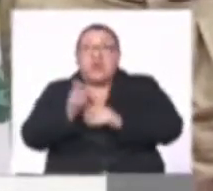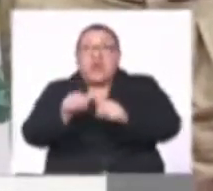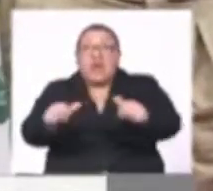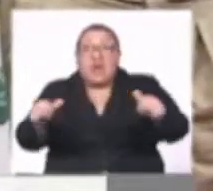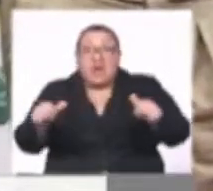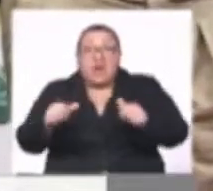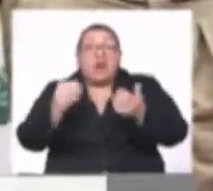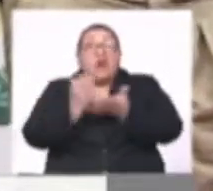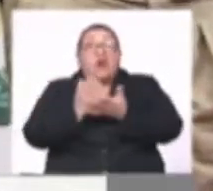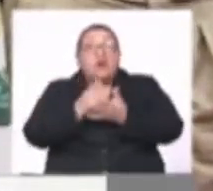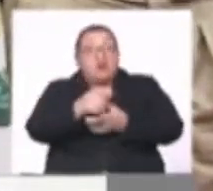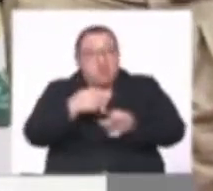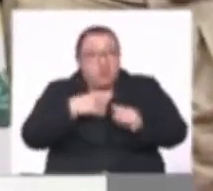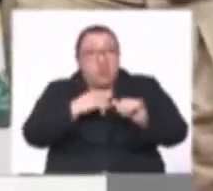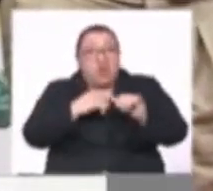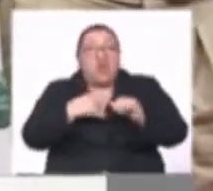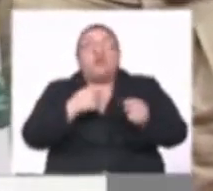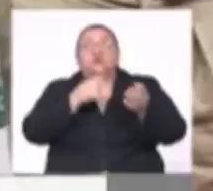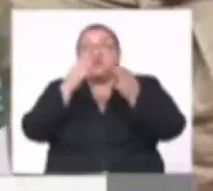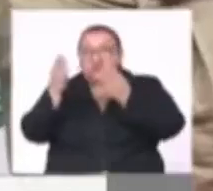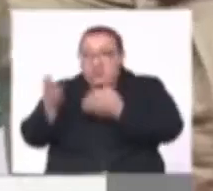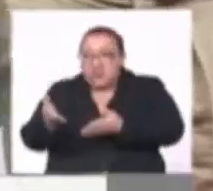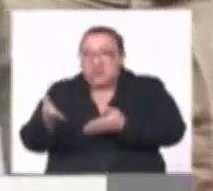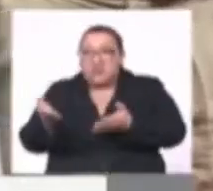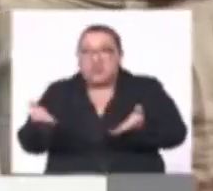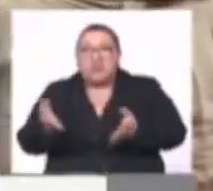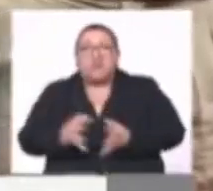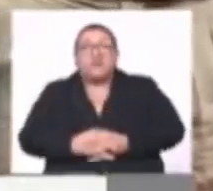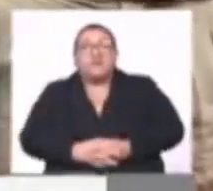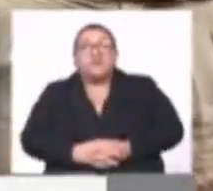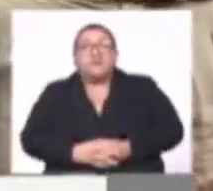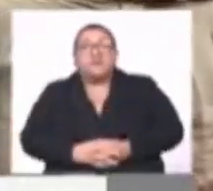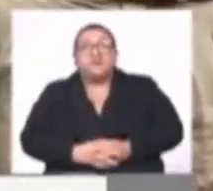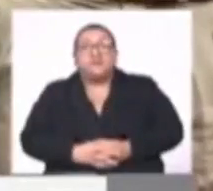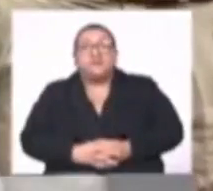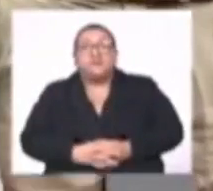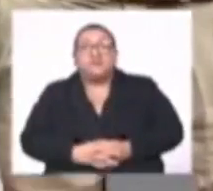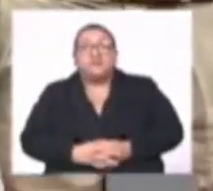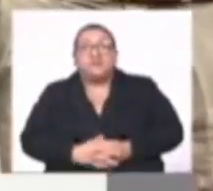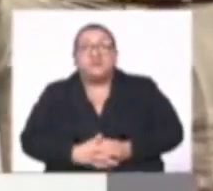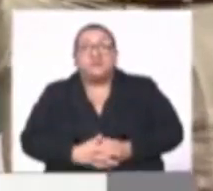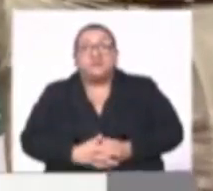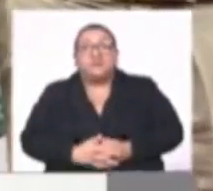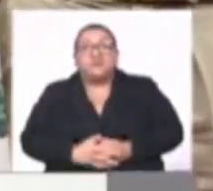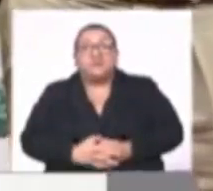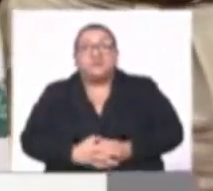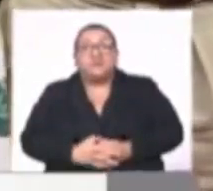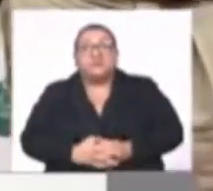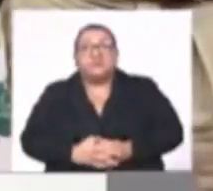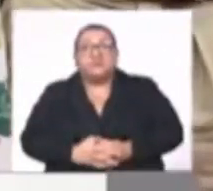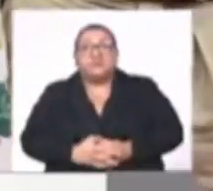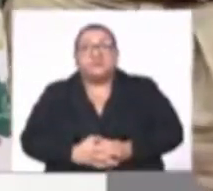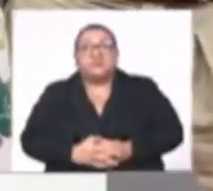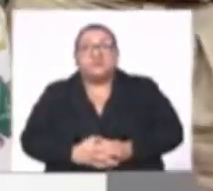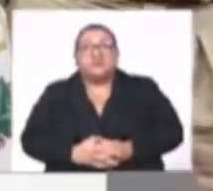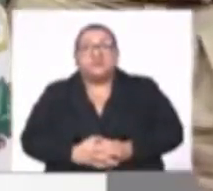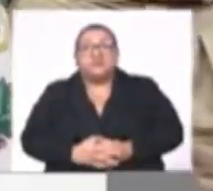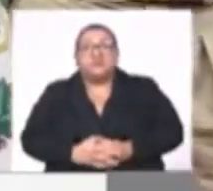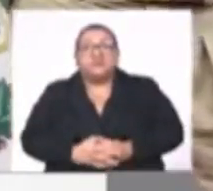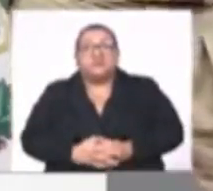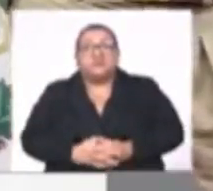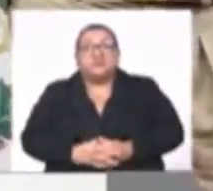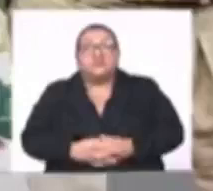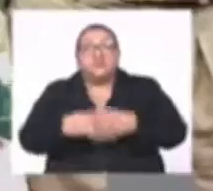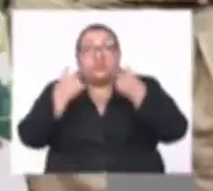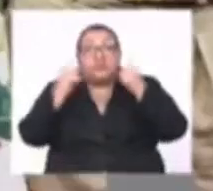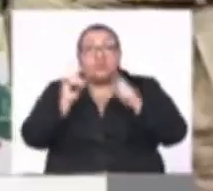de esas aulas ciencianas, ustedes también puedan llegar al Congreso de la República. Seguramente muchos de ustedes podrían hacerlo. La decisión